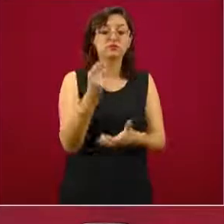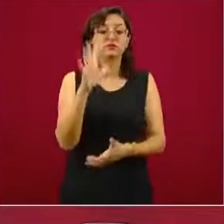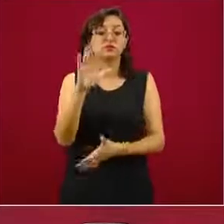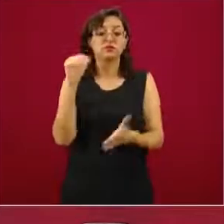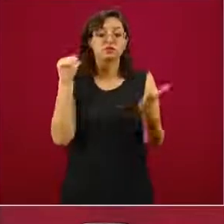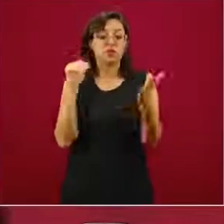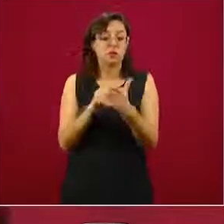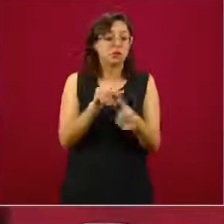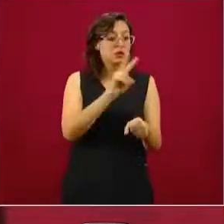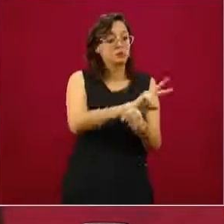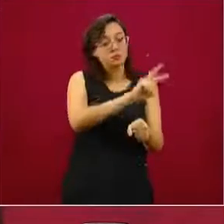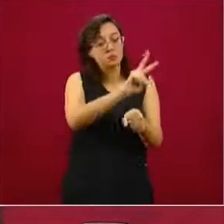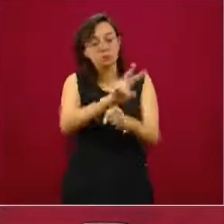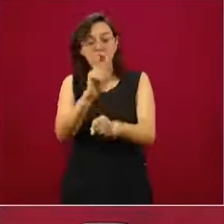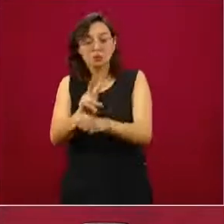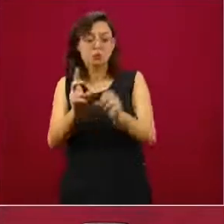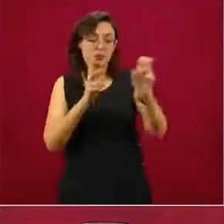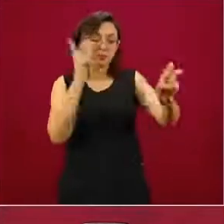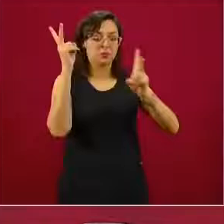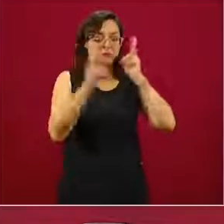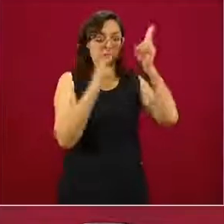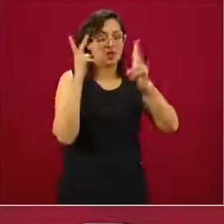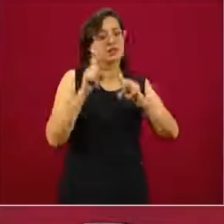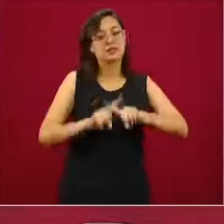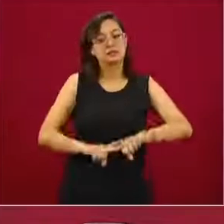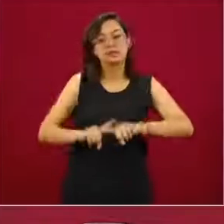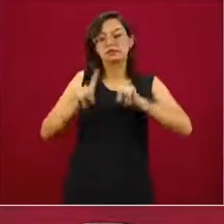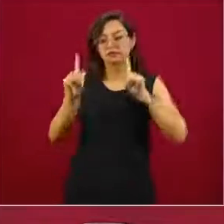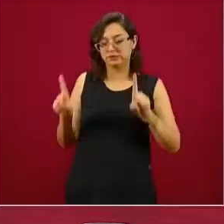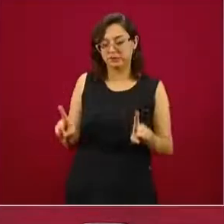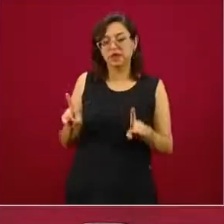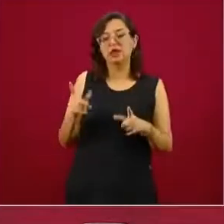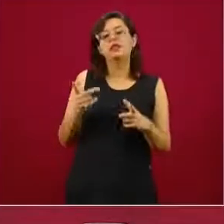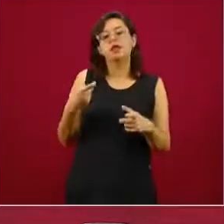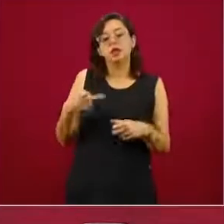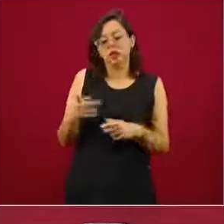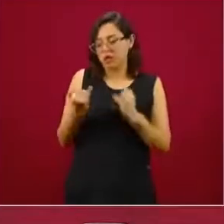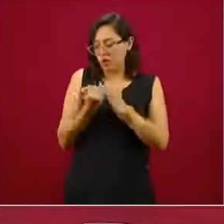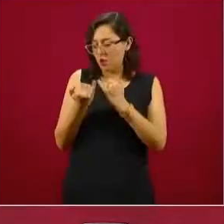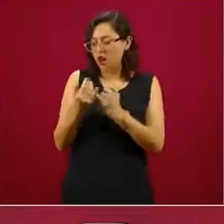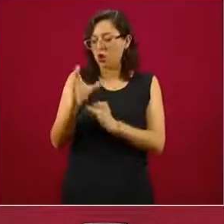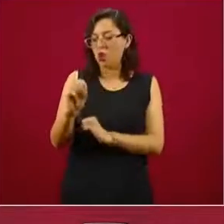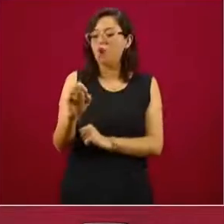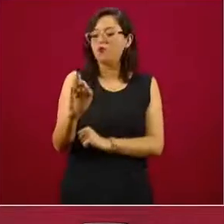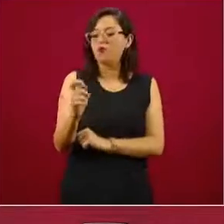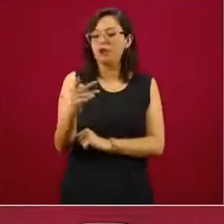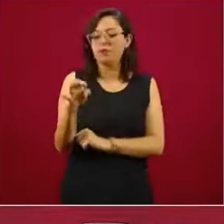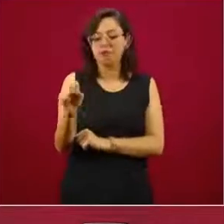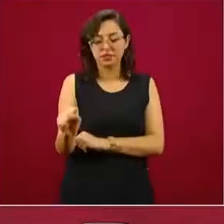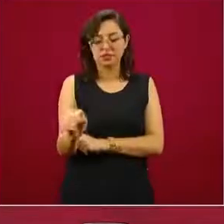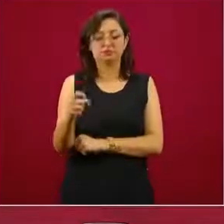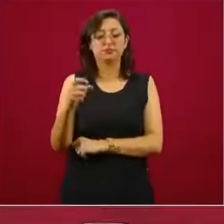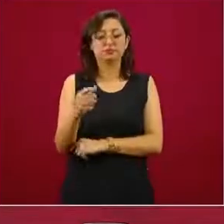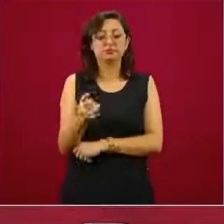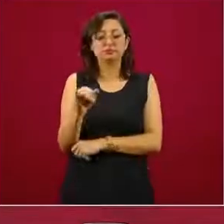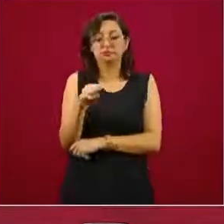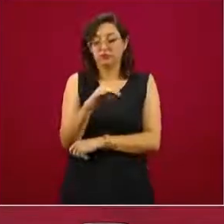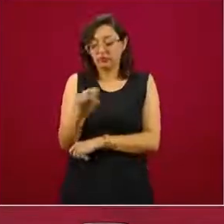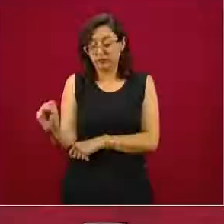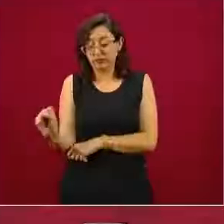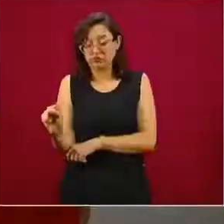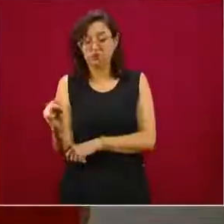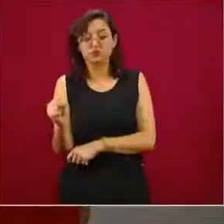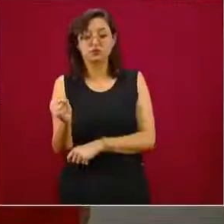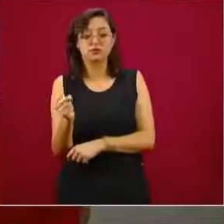5,000 verificaciones. Eso ya tiene una implicación distinta. Lo mismo la COFEPRIS. Y en el caso del Seguro Social, aunque es un